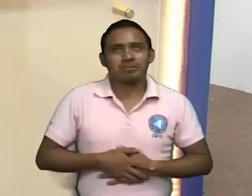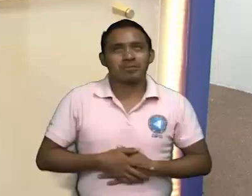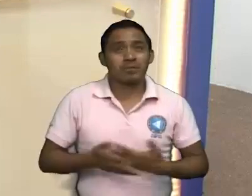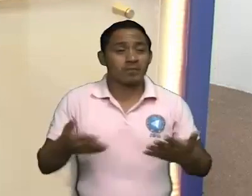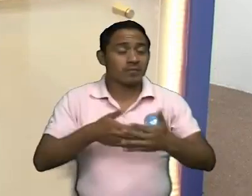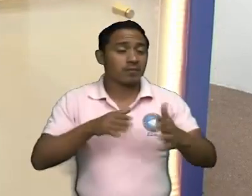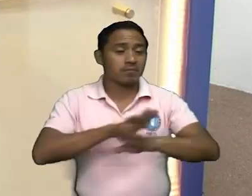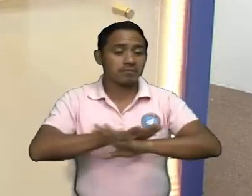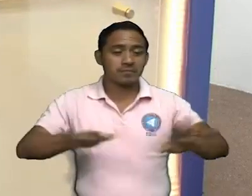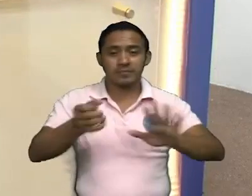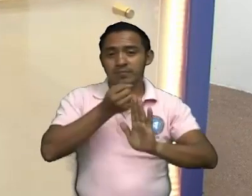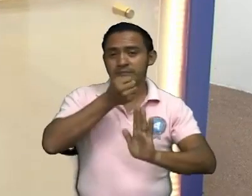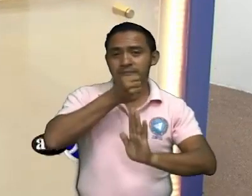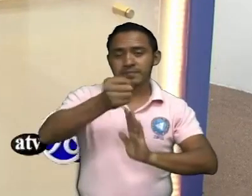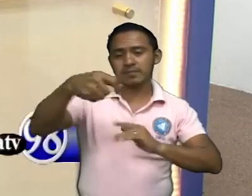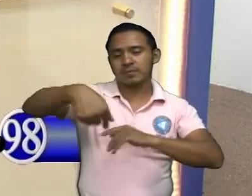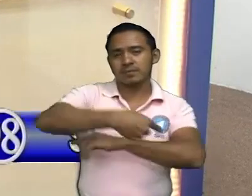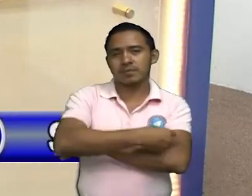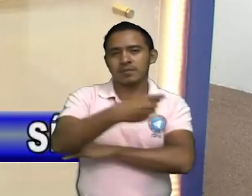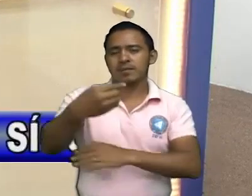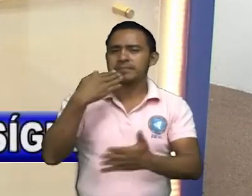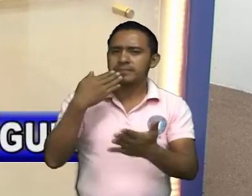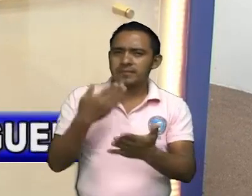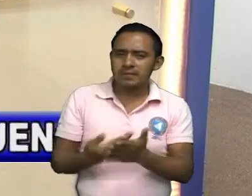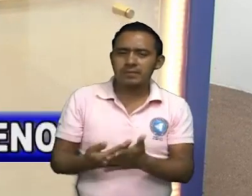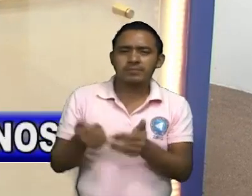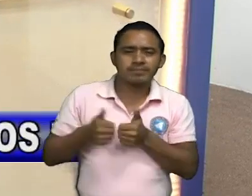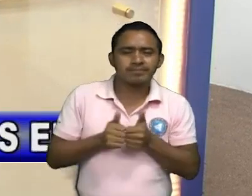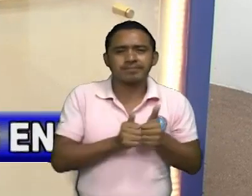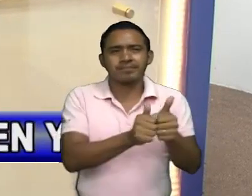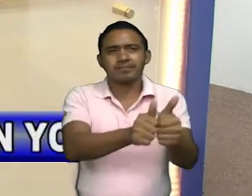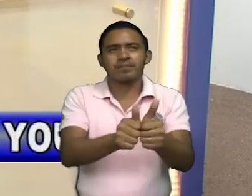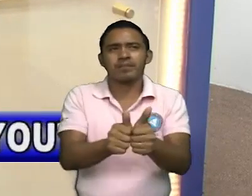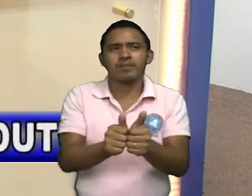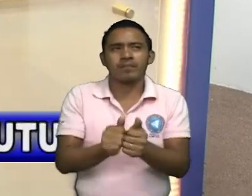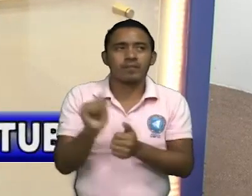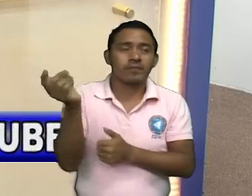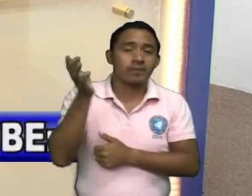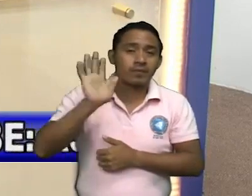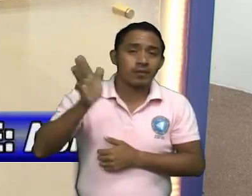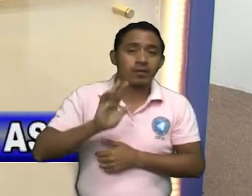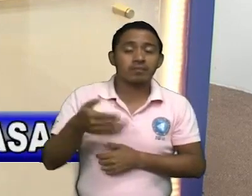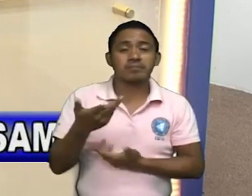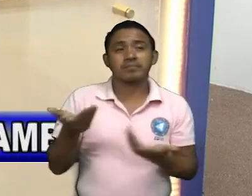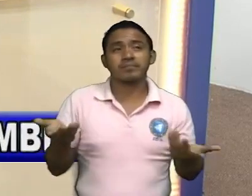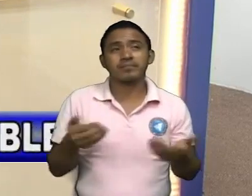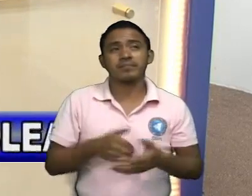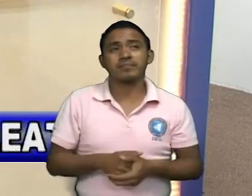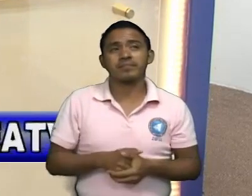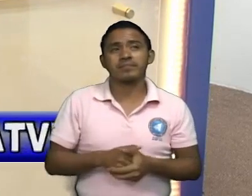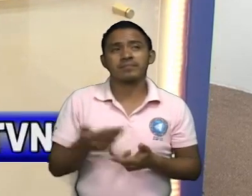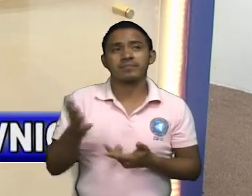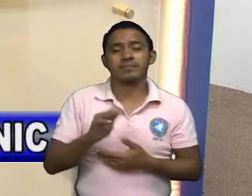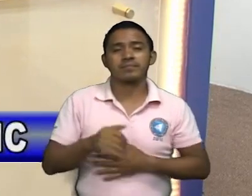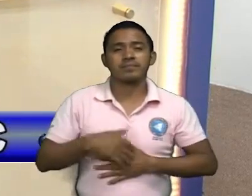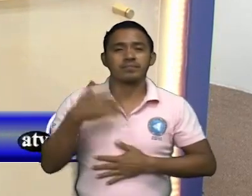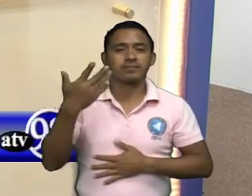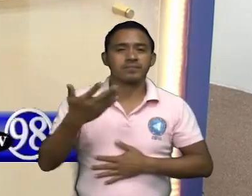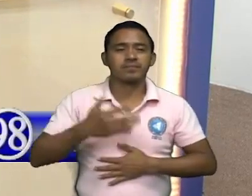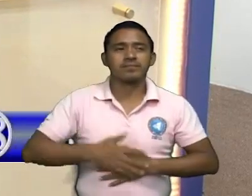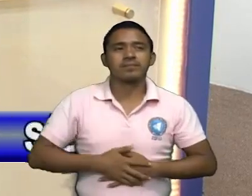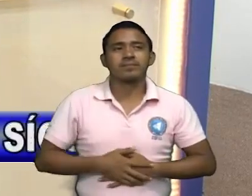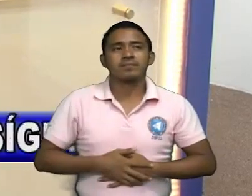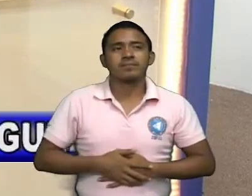Hasta aquí nuestras noticias del día de hoy. Gracias por habernos acompañado. Nos despedimos con ustedes. Hasta nuestra próxima